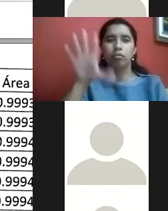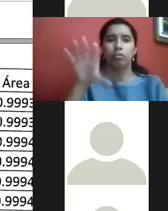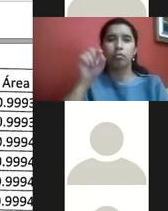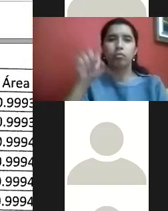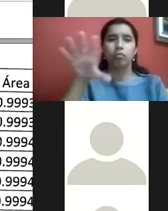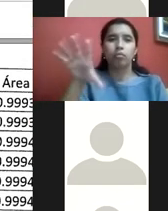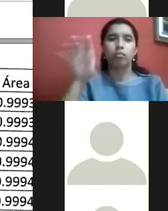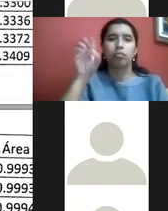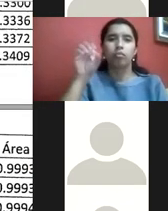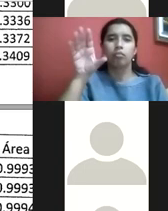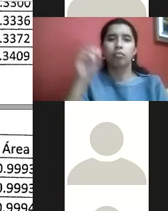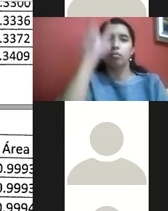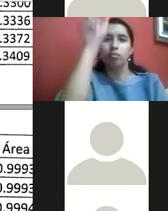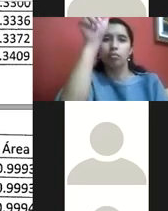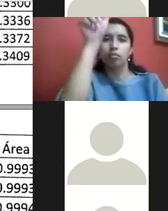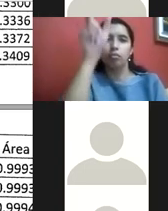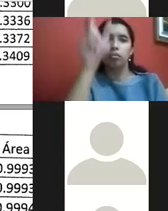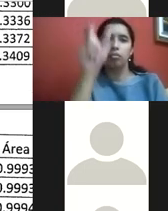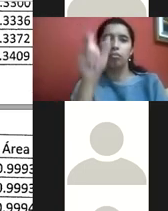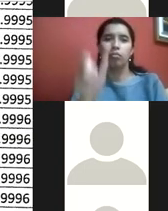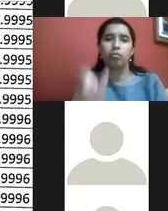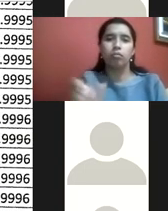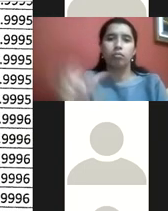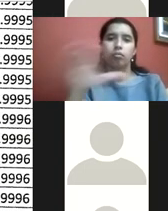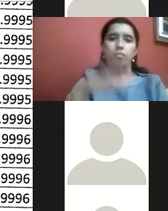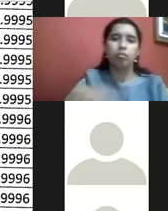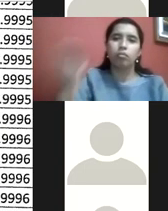Fíjense, esta segunda es la columna de área. Y aquí está